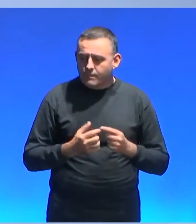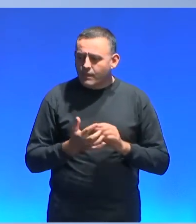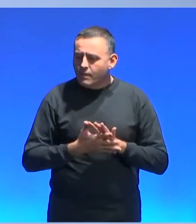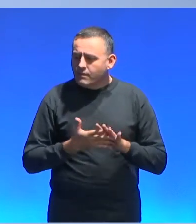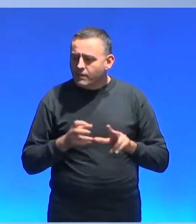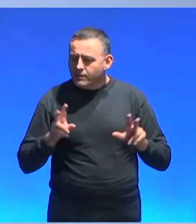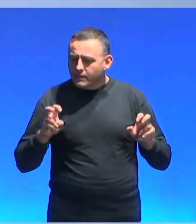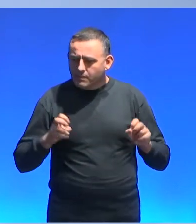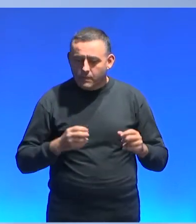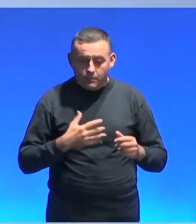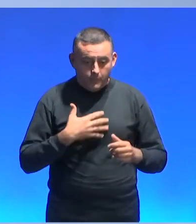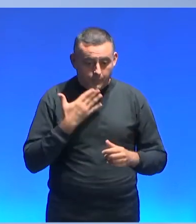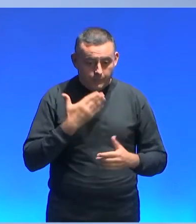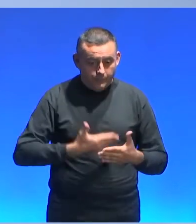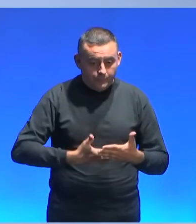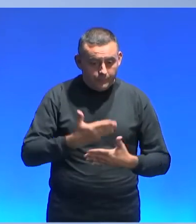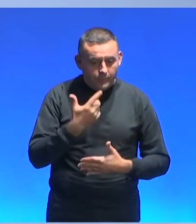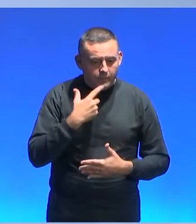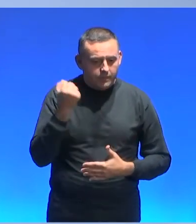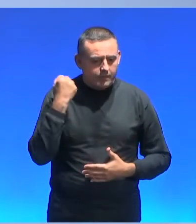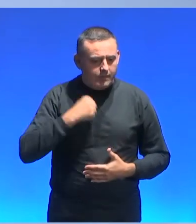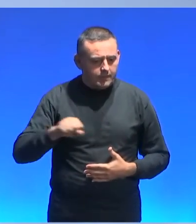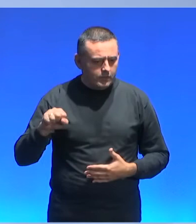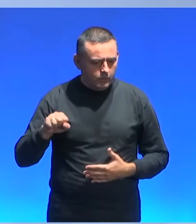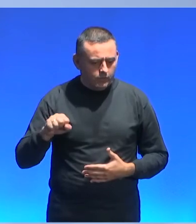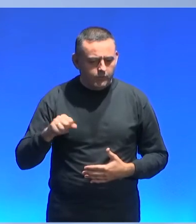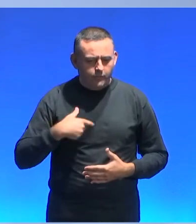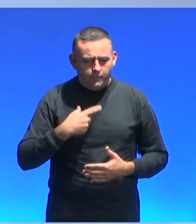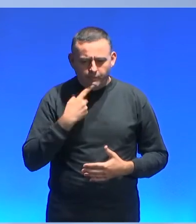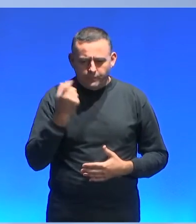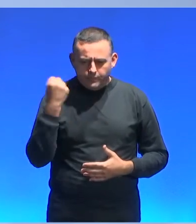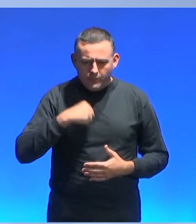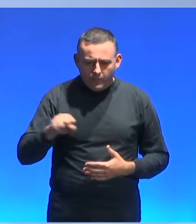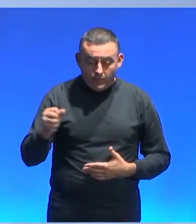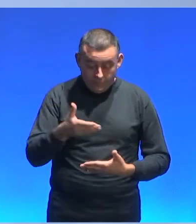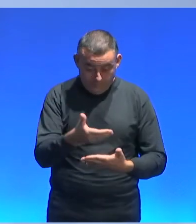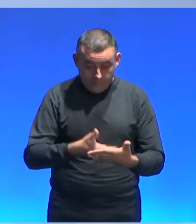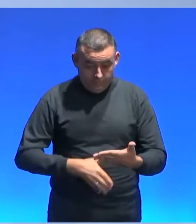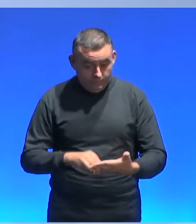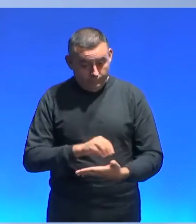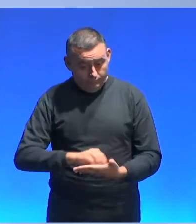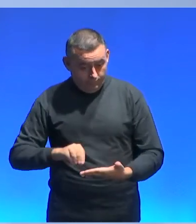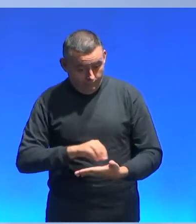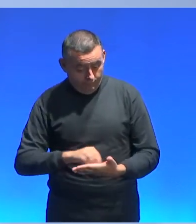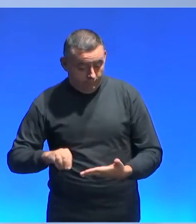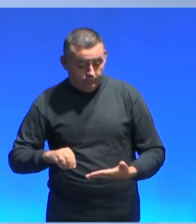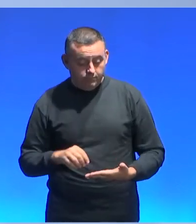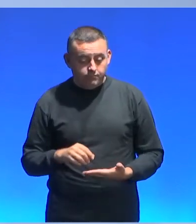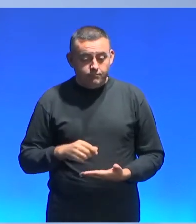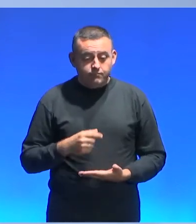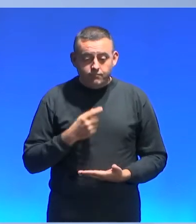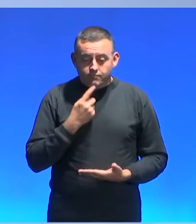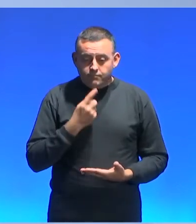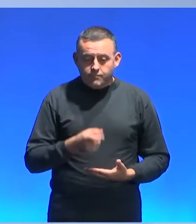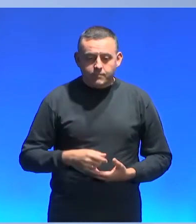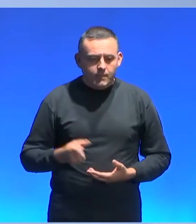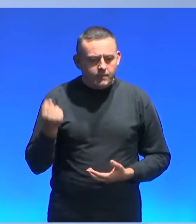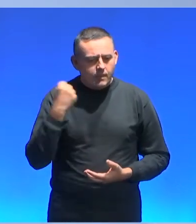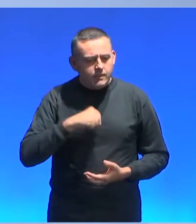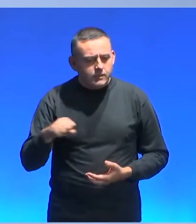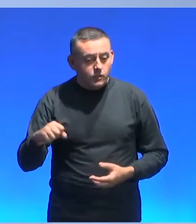un artículo sobre la transgresión y empezaba diciendo la transgresión hoy en día es